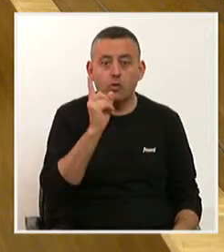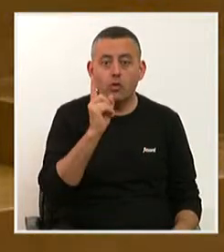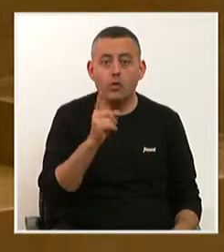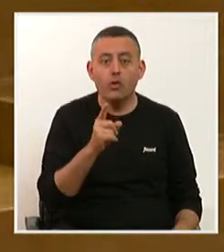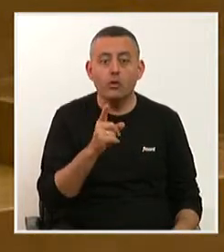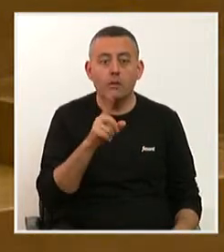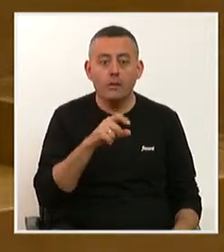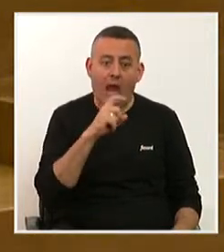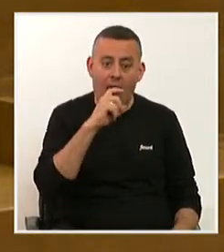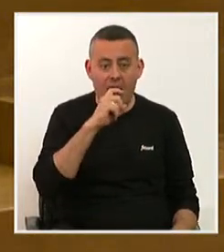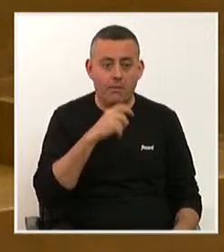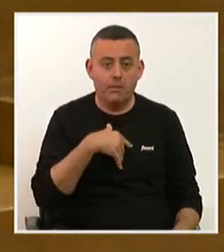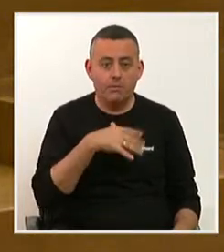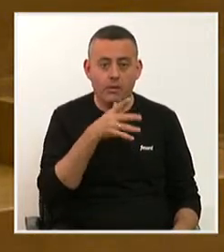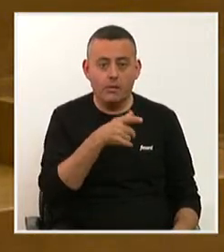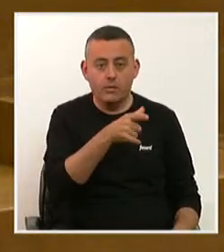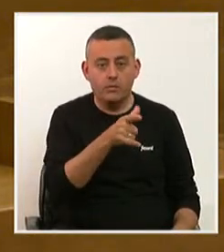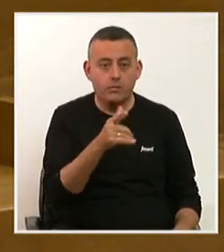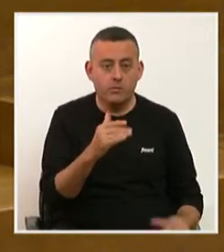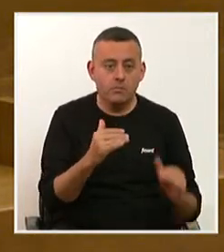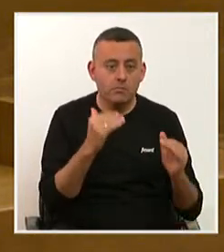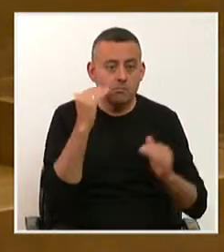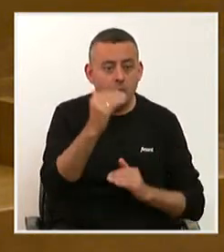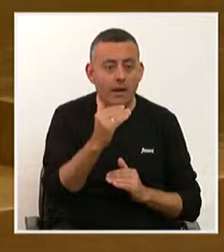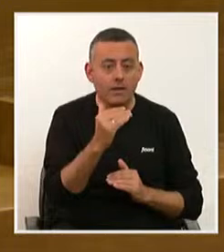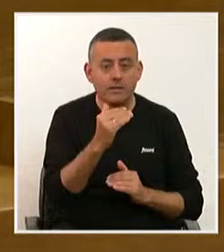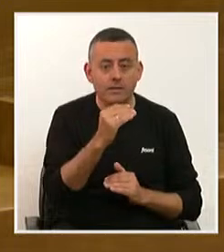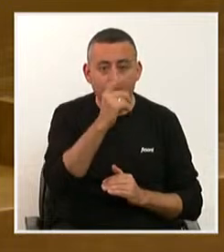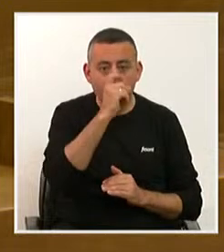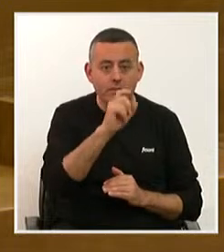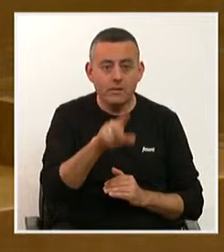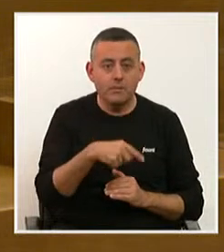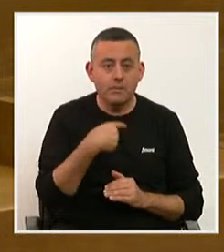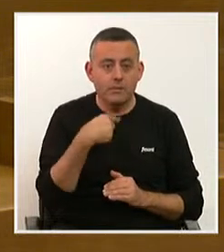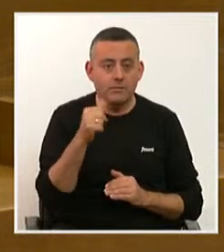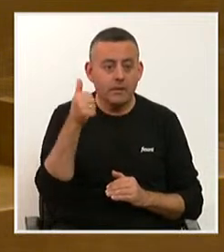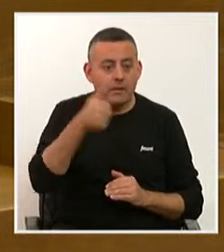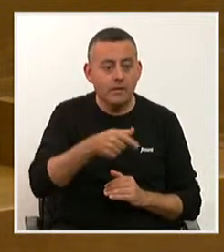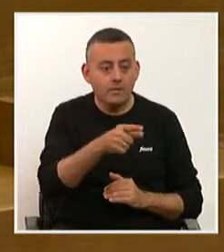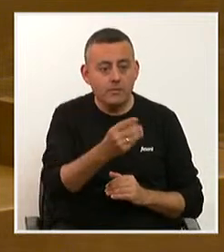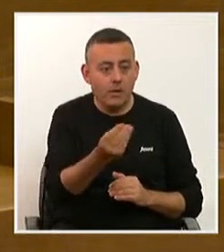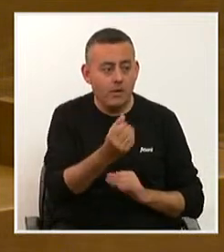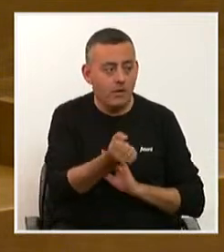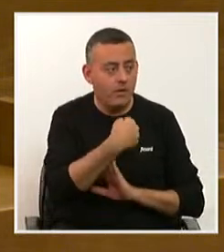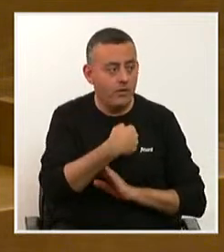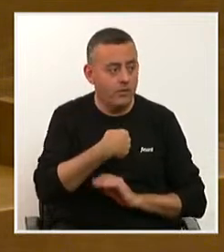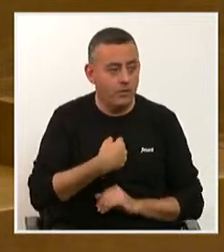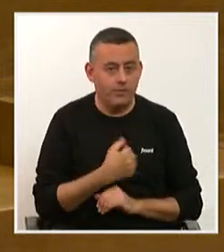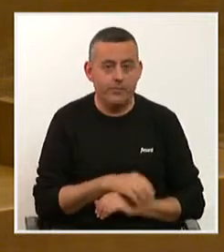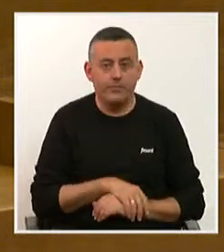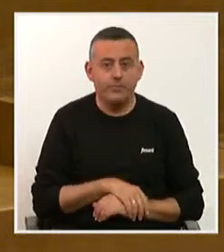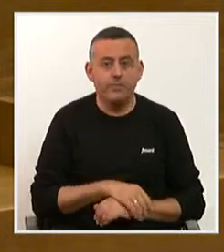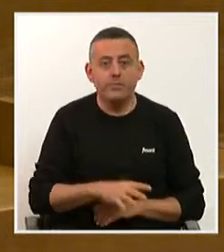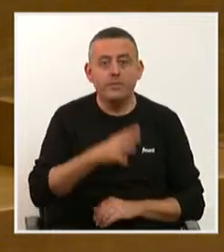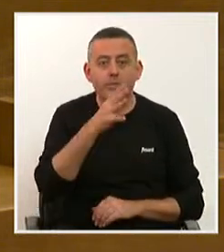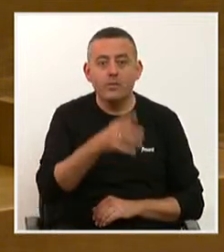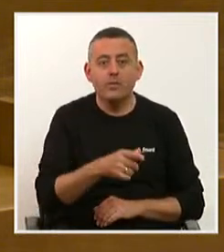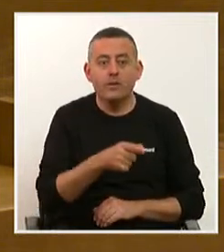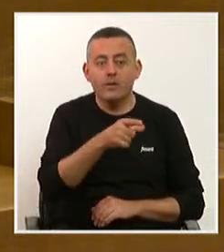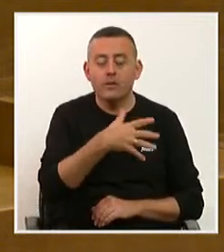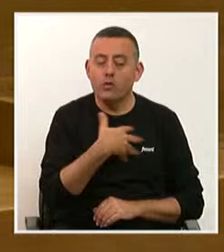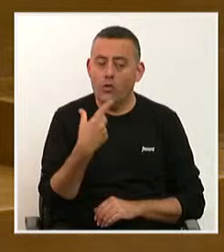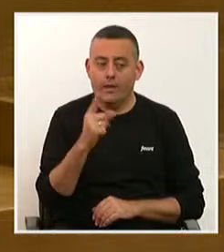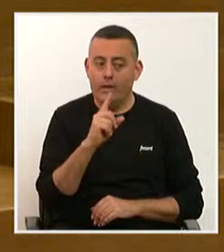que que yo yor que yo entonces ag que no un